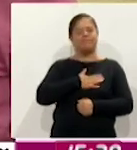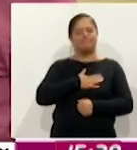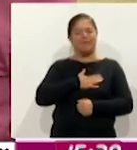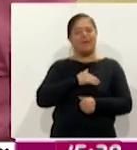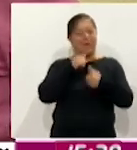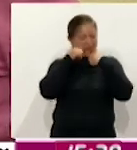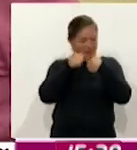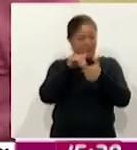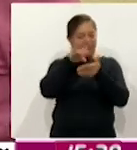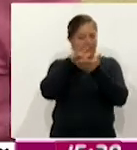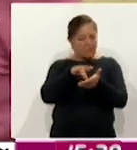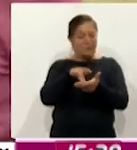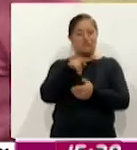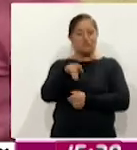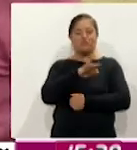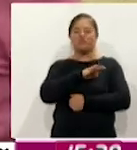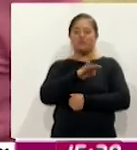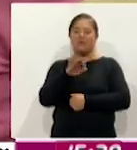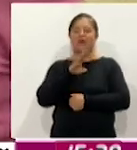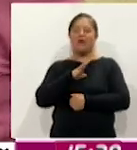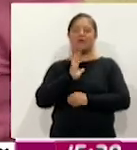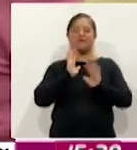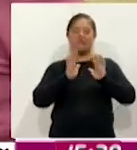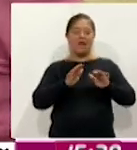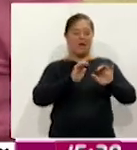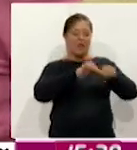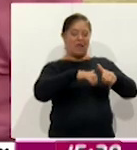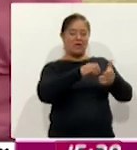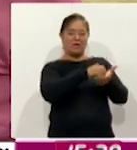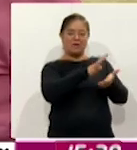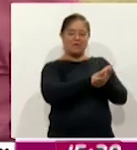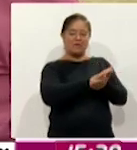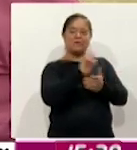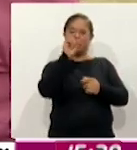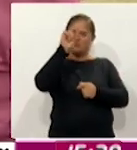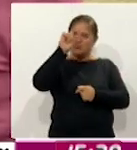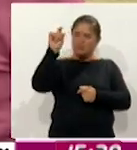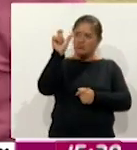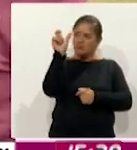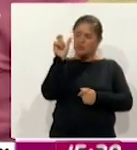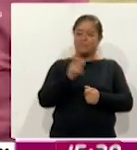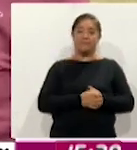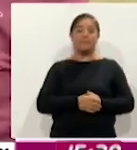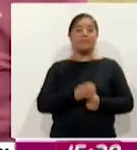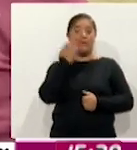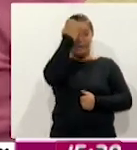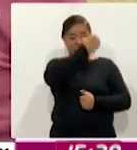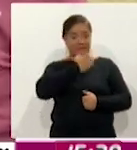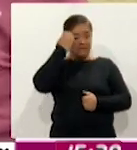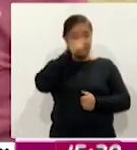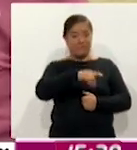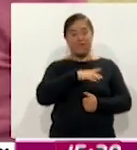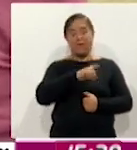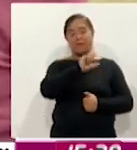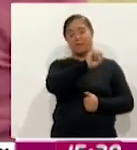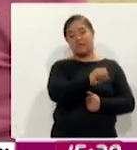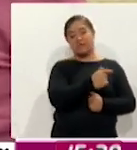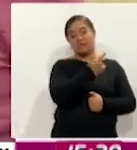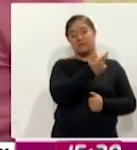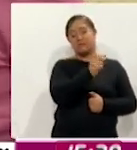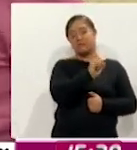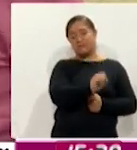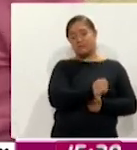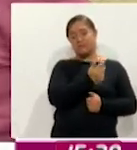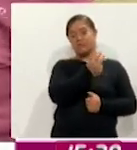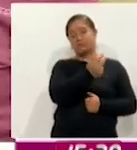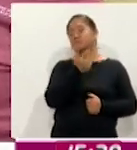les apoyamos para que puedan obtener su folio de registro. Y también comentarles que las pruebas de admisión son los días 27 y